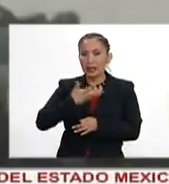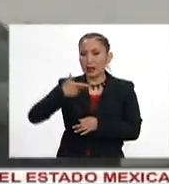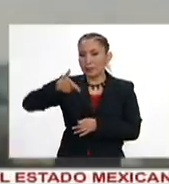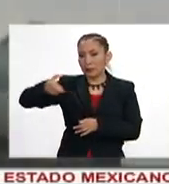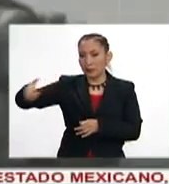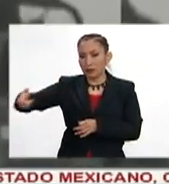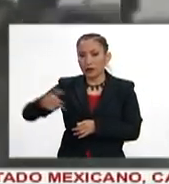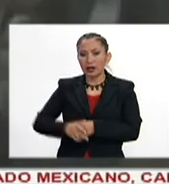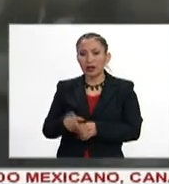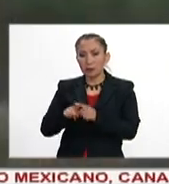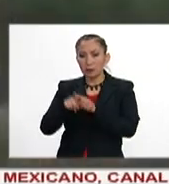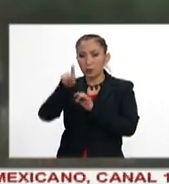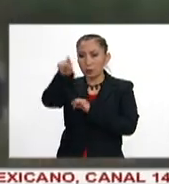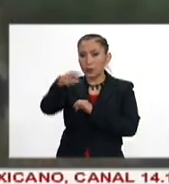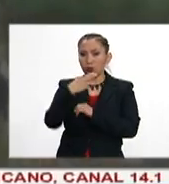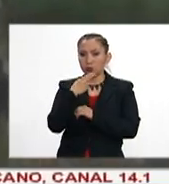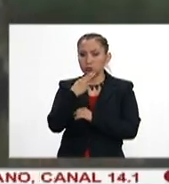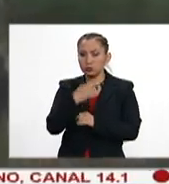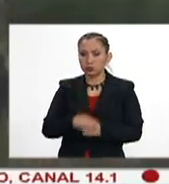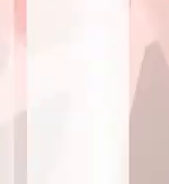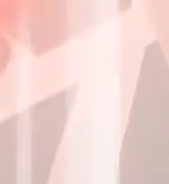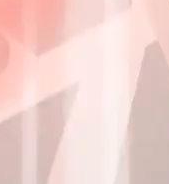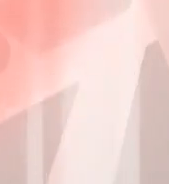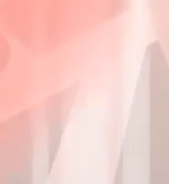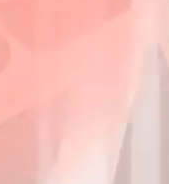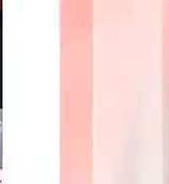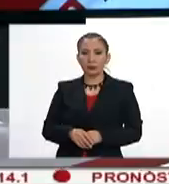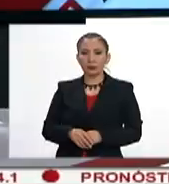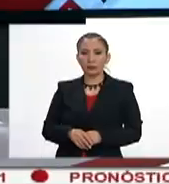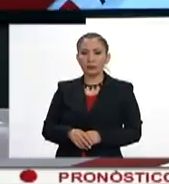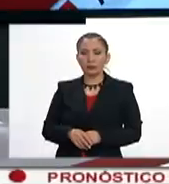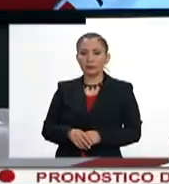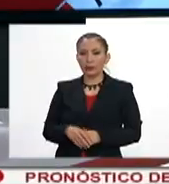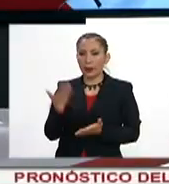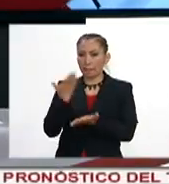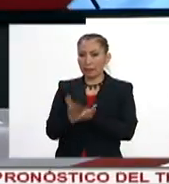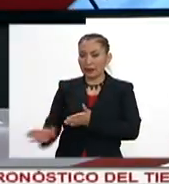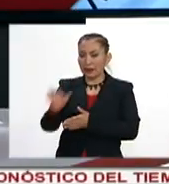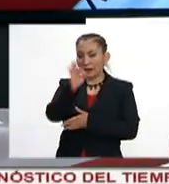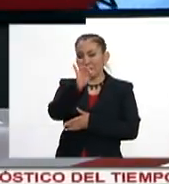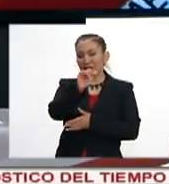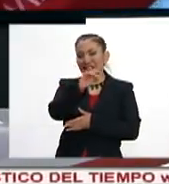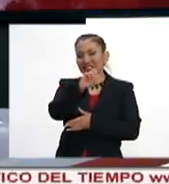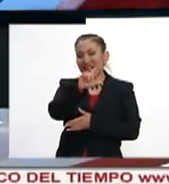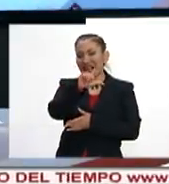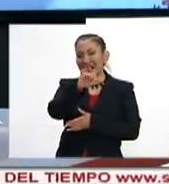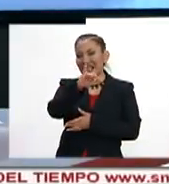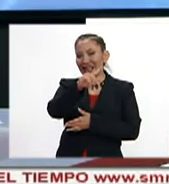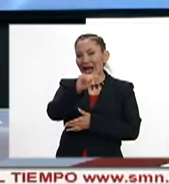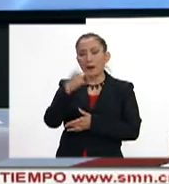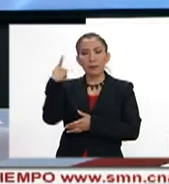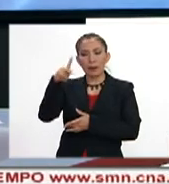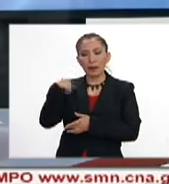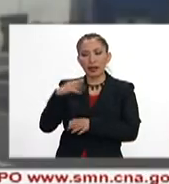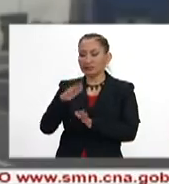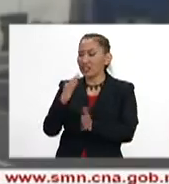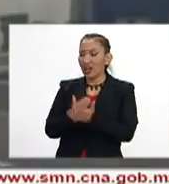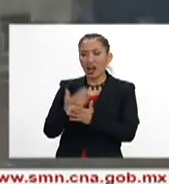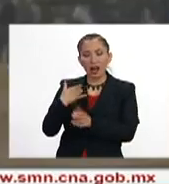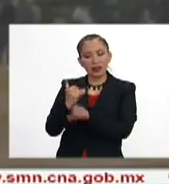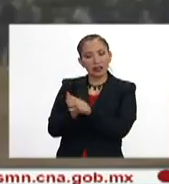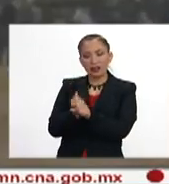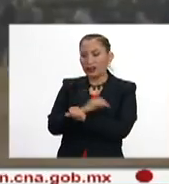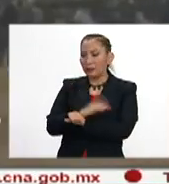y de proyectiles útiles. Por su parte, la Fiscalía General de Puebla declinó continuar investigando los